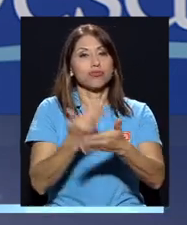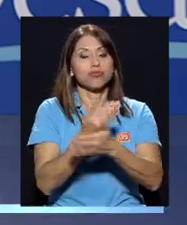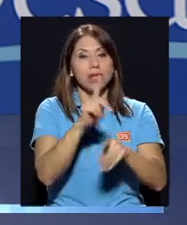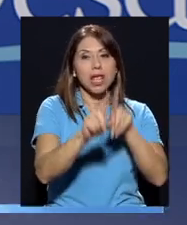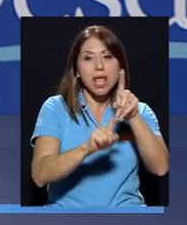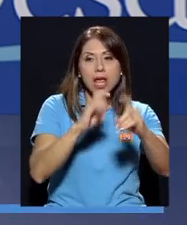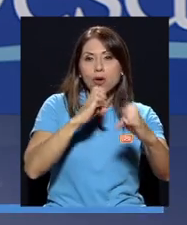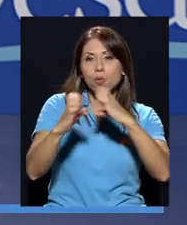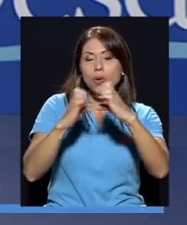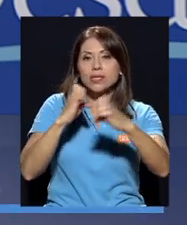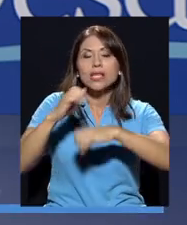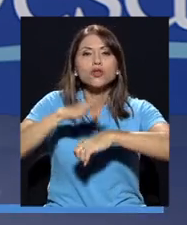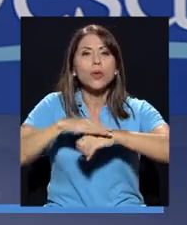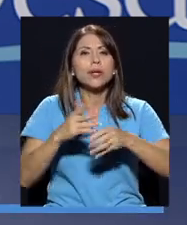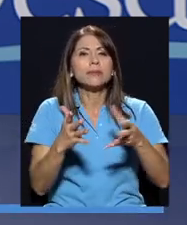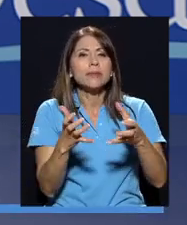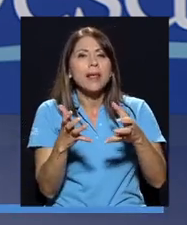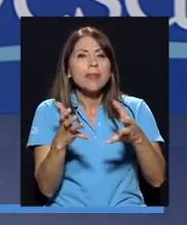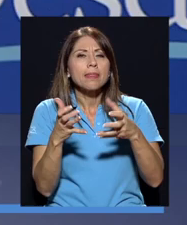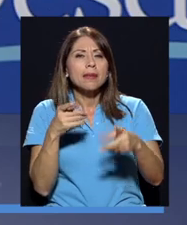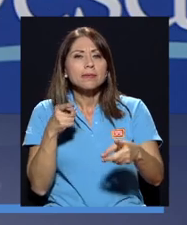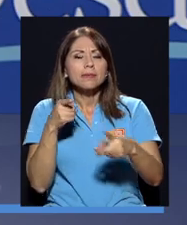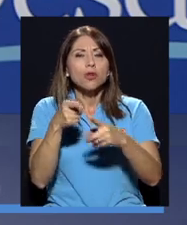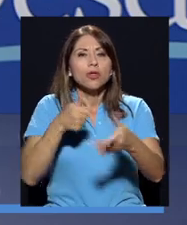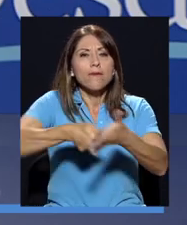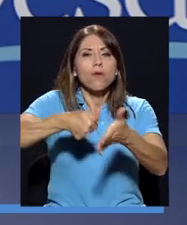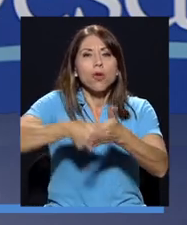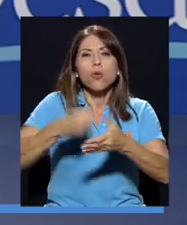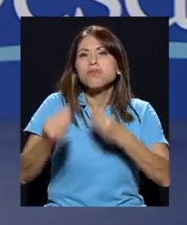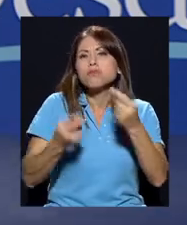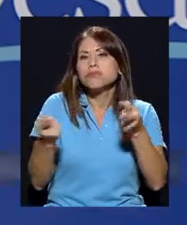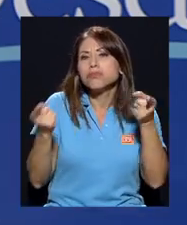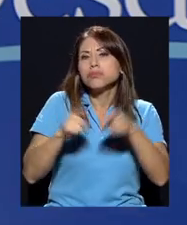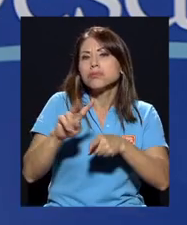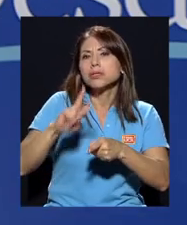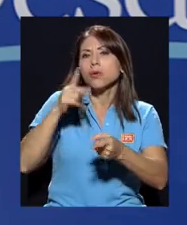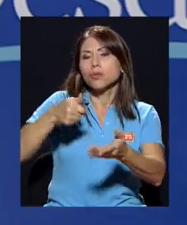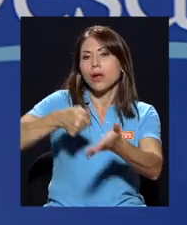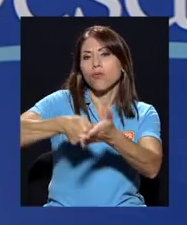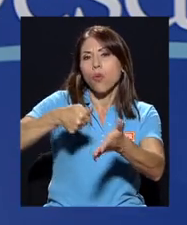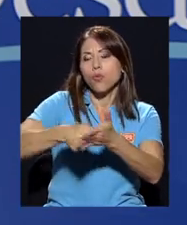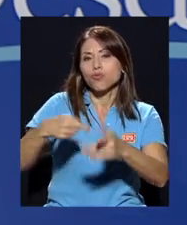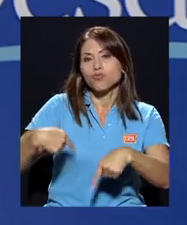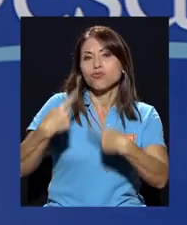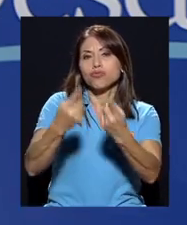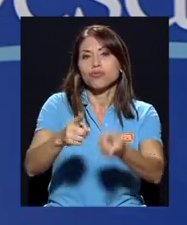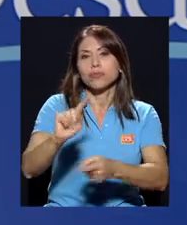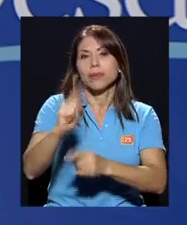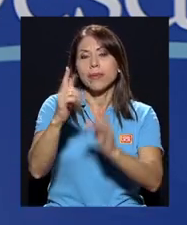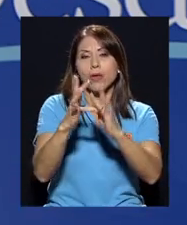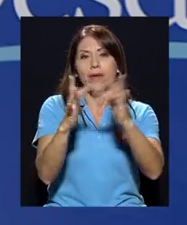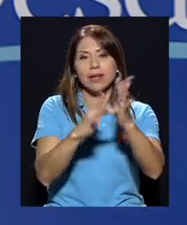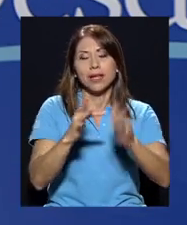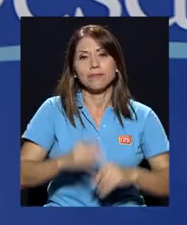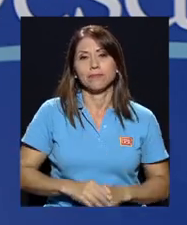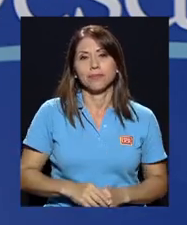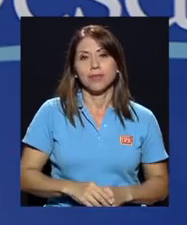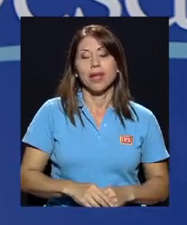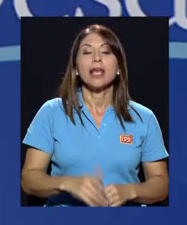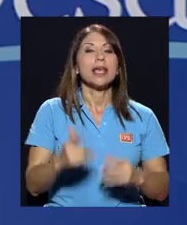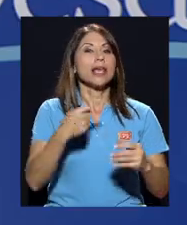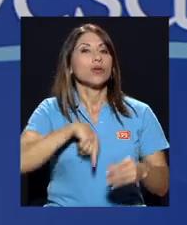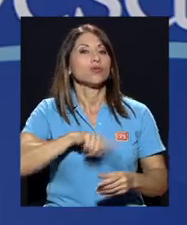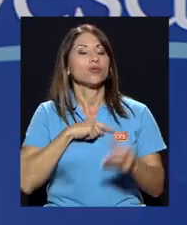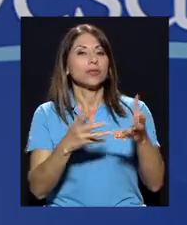relación con la intención de voto y cómo está el panorama para la segunda redonda electoral y para el primero de abril y precisamente